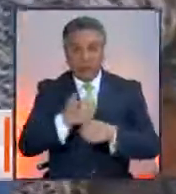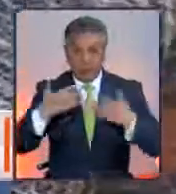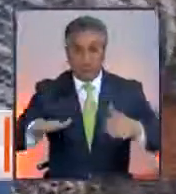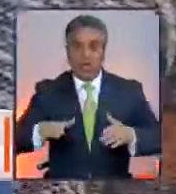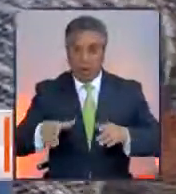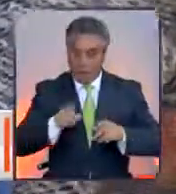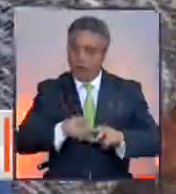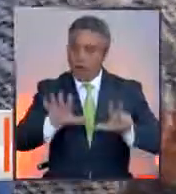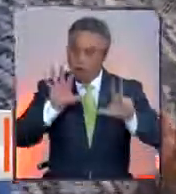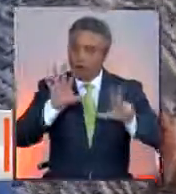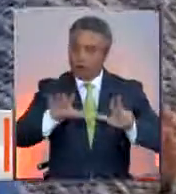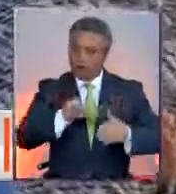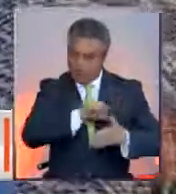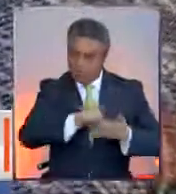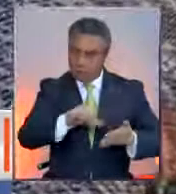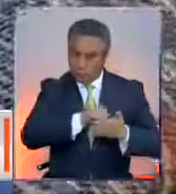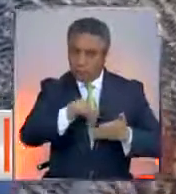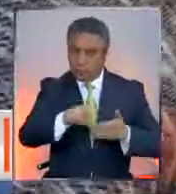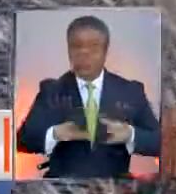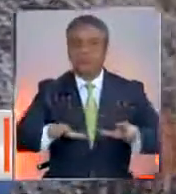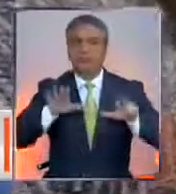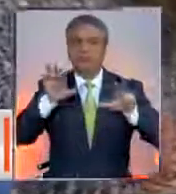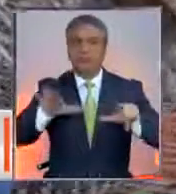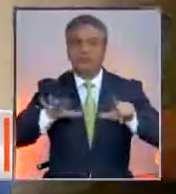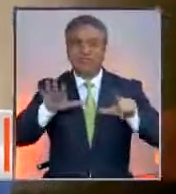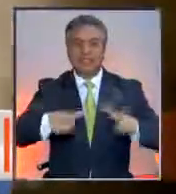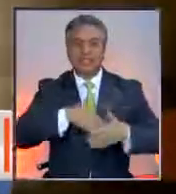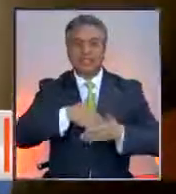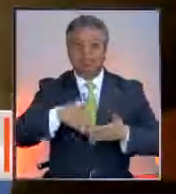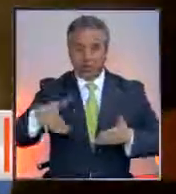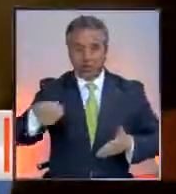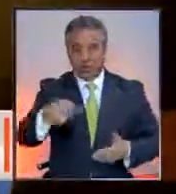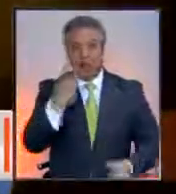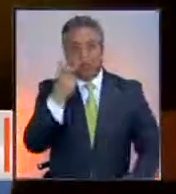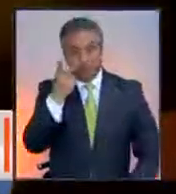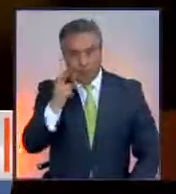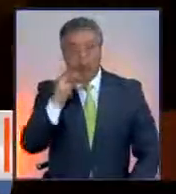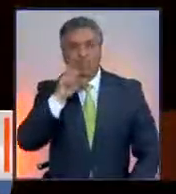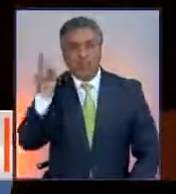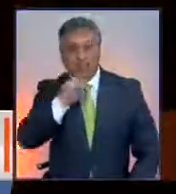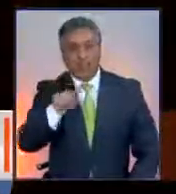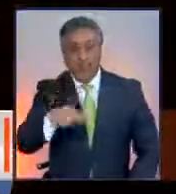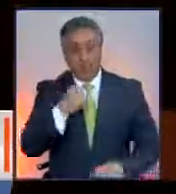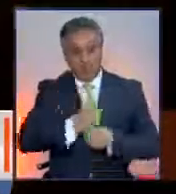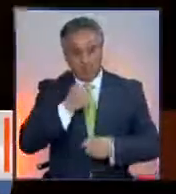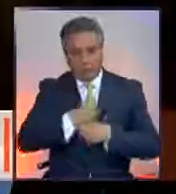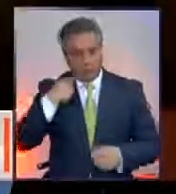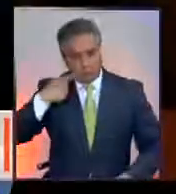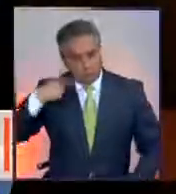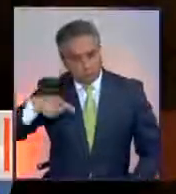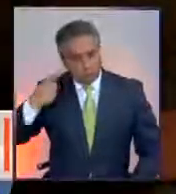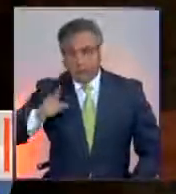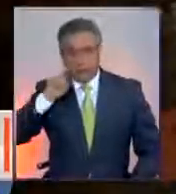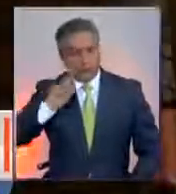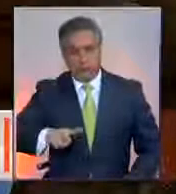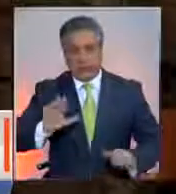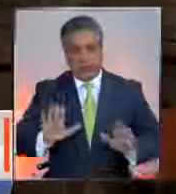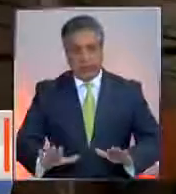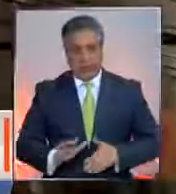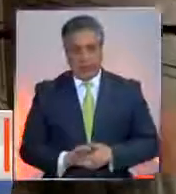de pesos por la situación laboral del guardia, que llevaba 20 días trabajando sin parar. Él hacía a veces